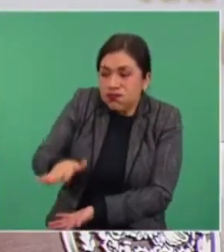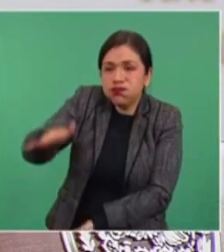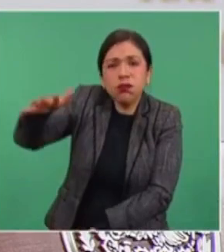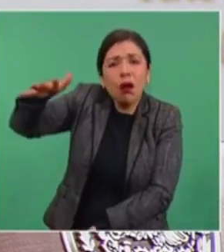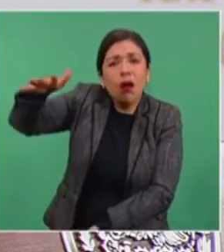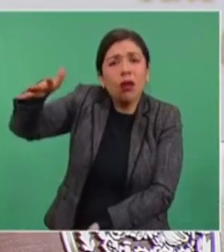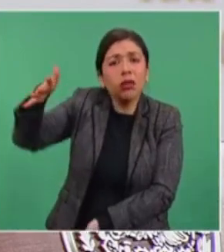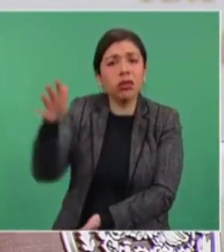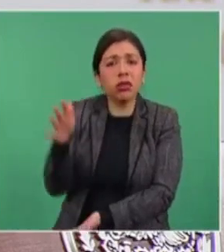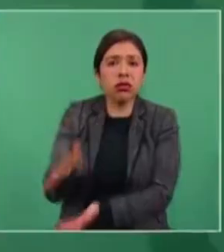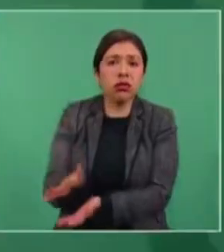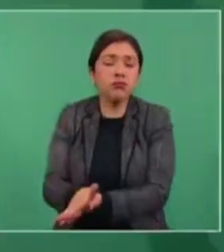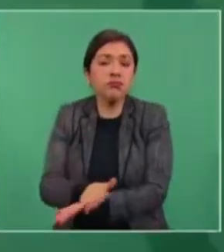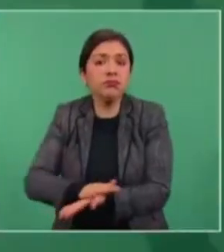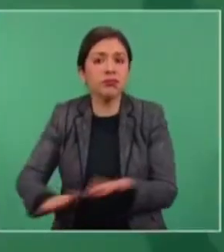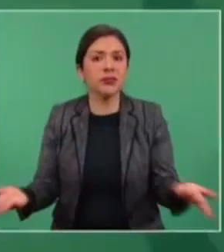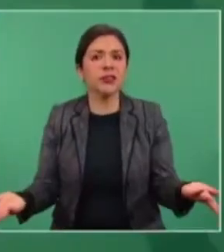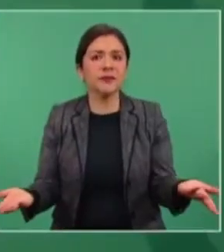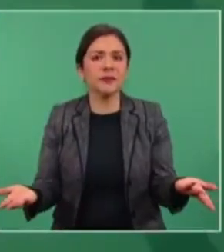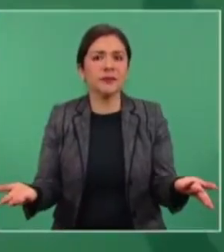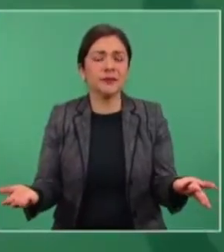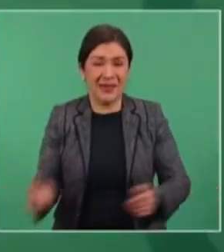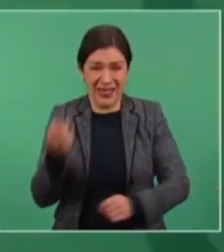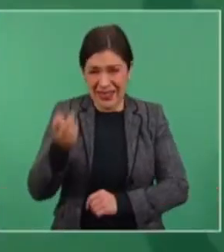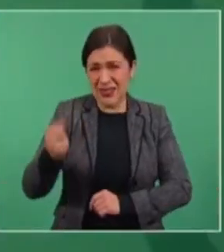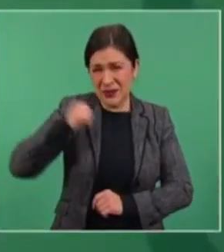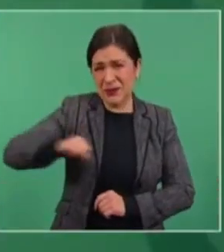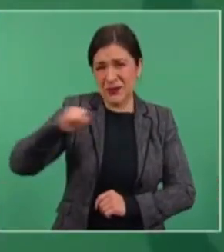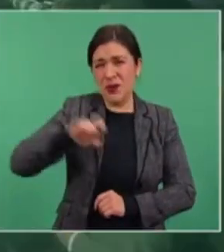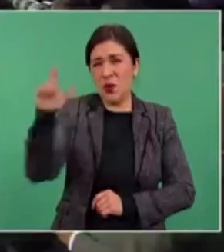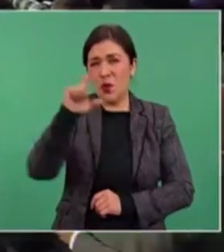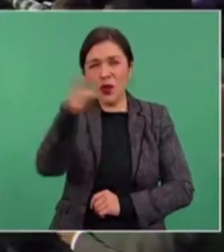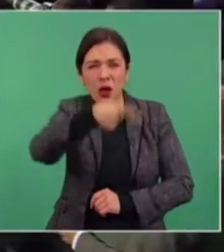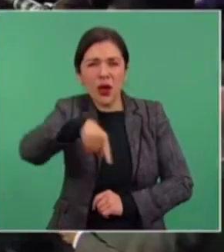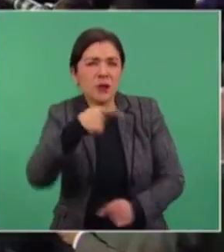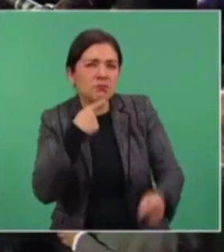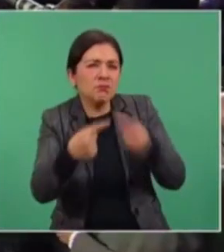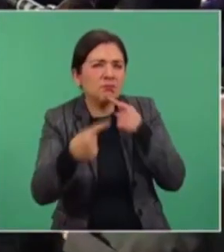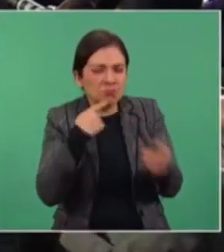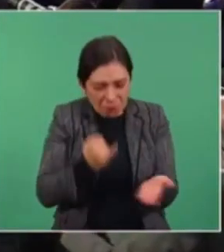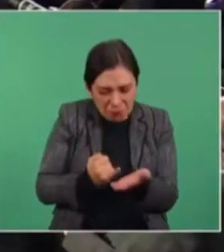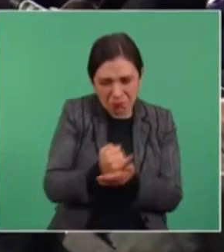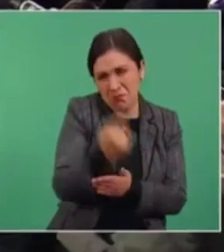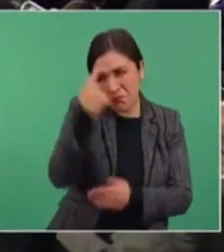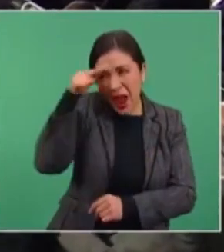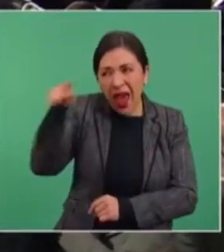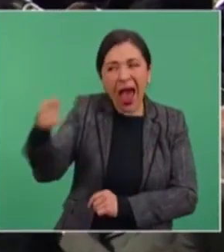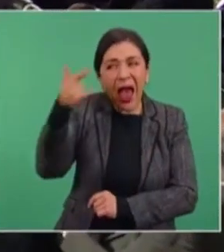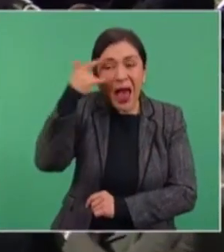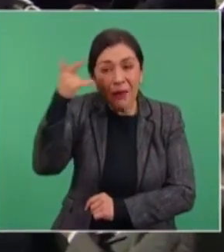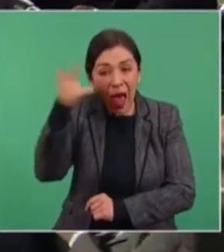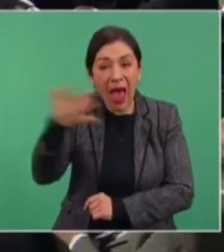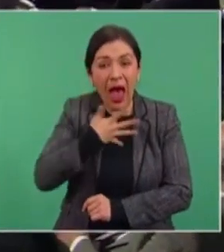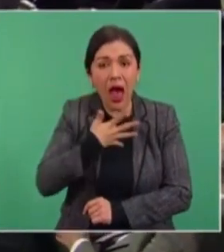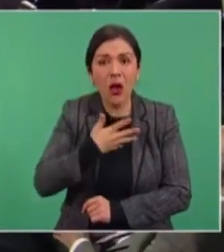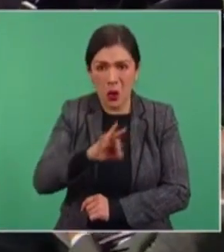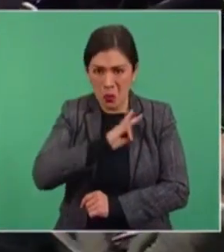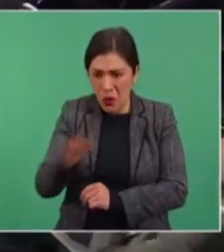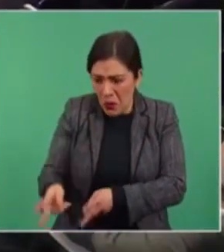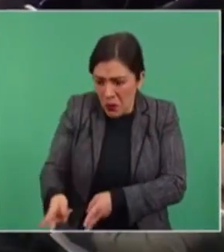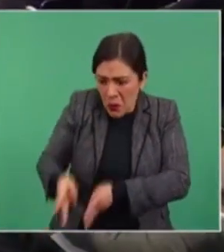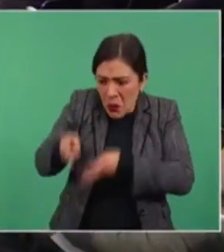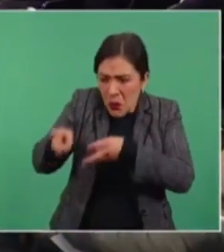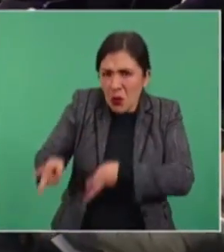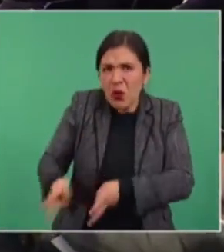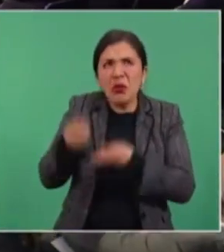prácticamente. Pero en ese tiempo, cuando tomaron esa decisión, se llegaron a extraer